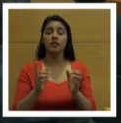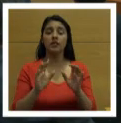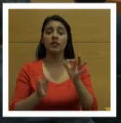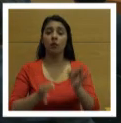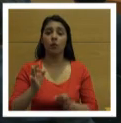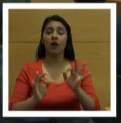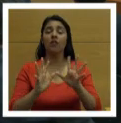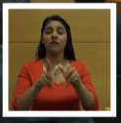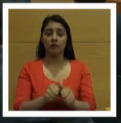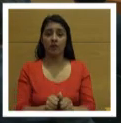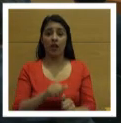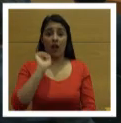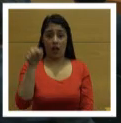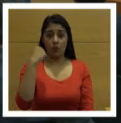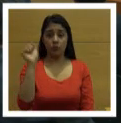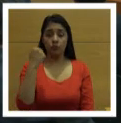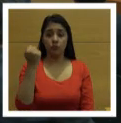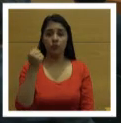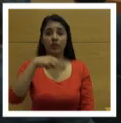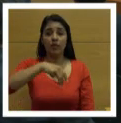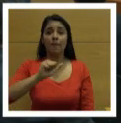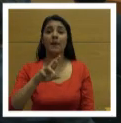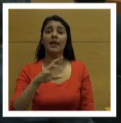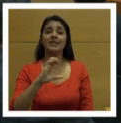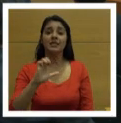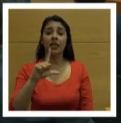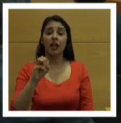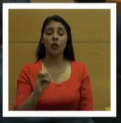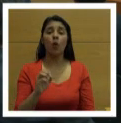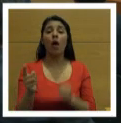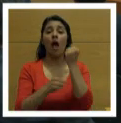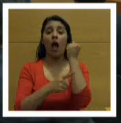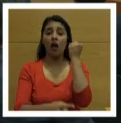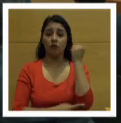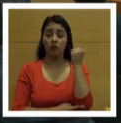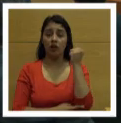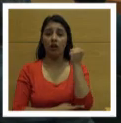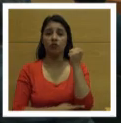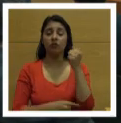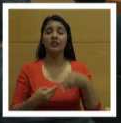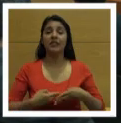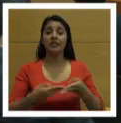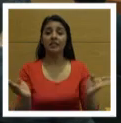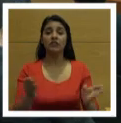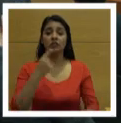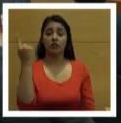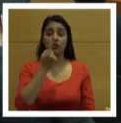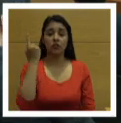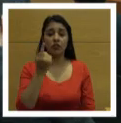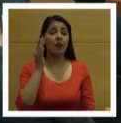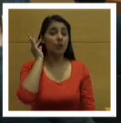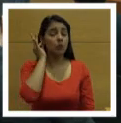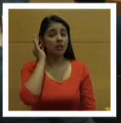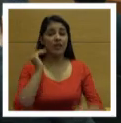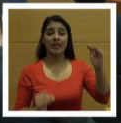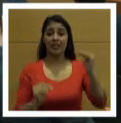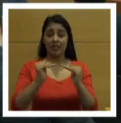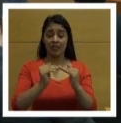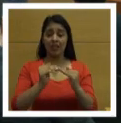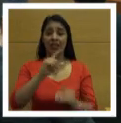de Ancud. Y don Marcelo Urra Martínez, abogado litigante del Servicio Nacional de la Mujer y Equidad de Género de Los